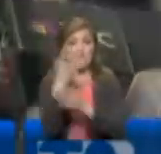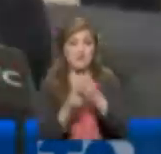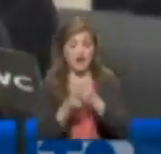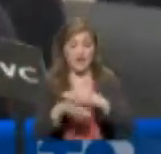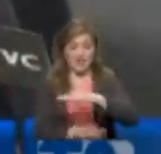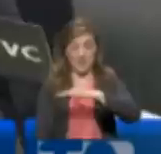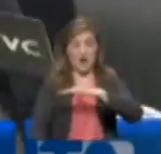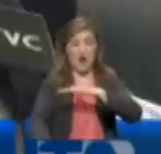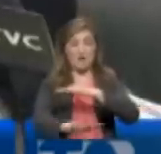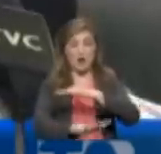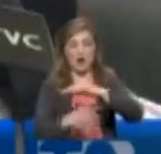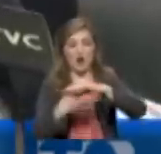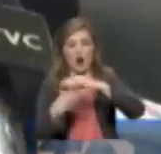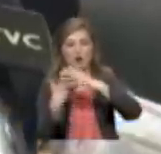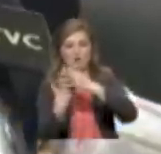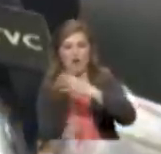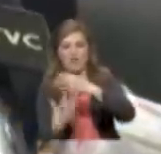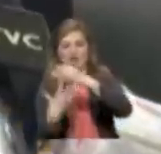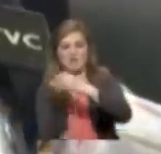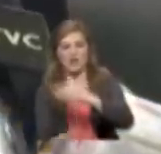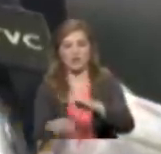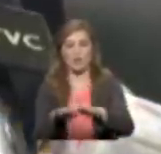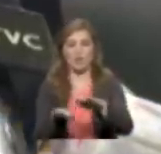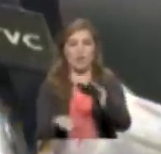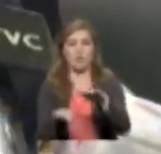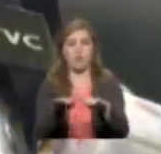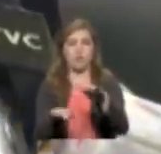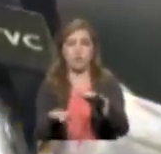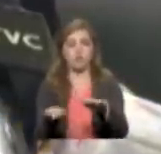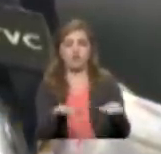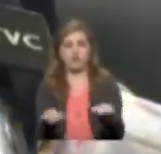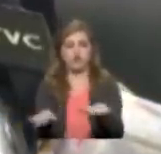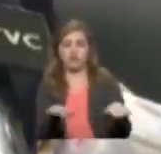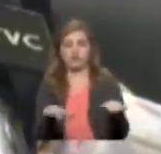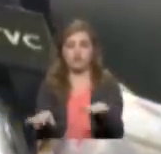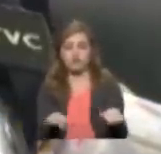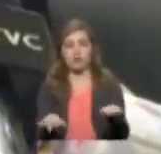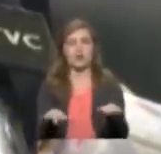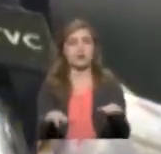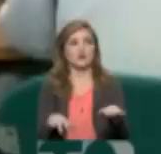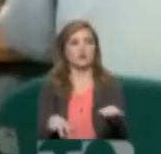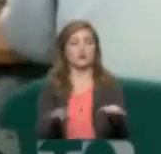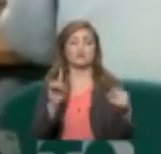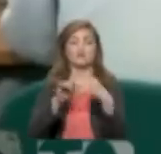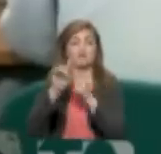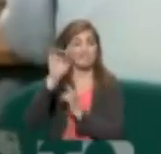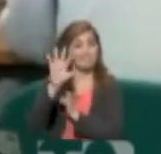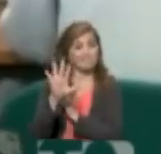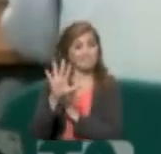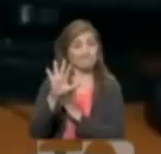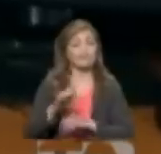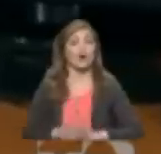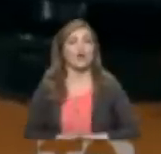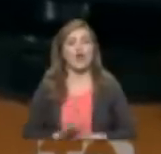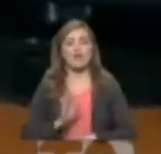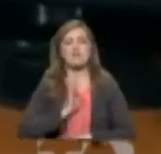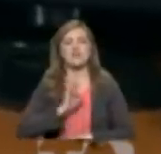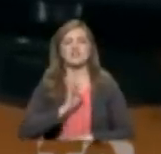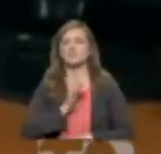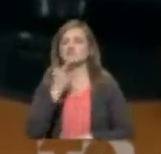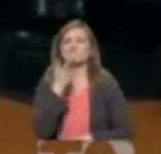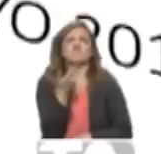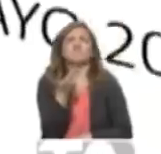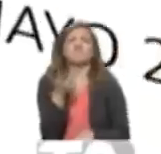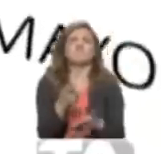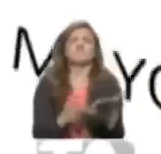activa hay varios enjambres de este tipo en ocasiones en uno extra y otros son entonces de hasta 5 los técnicos atribuyeron el enjambre